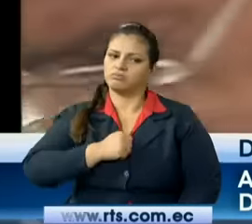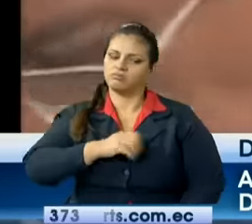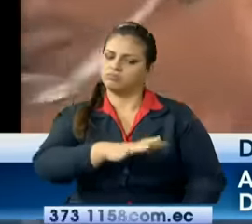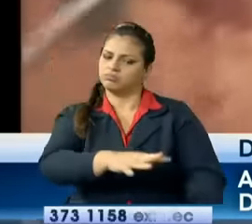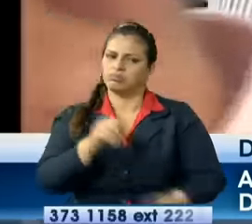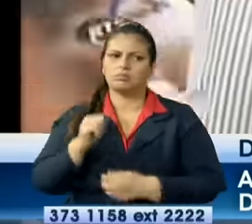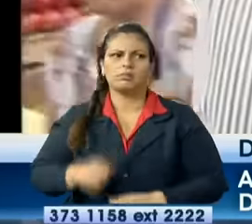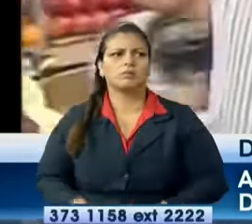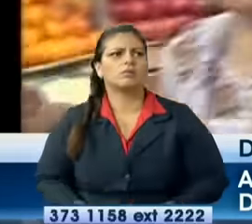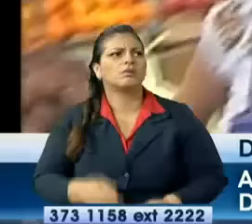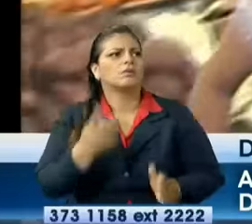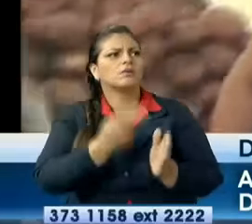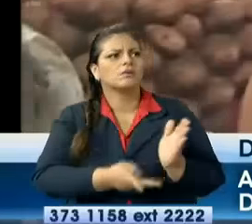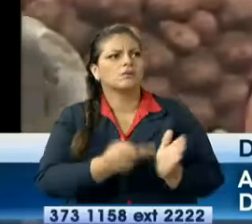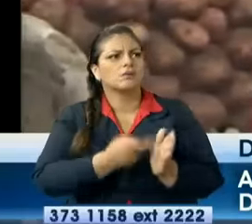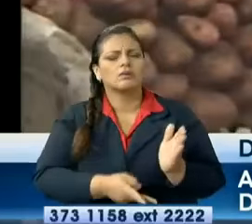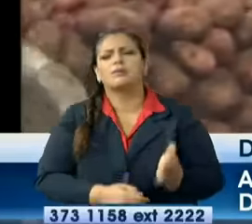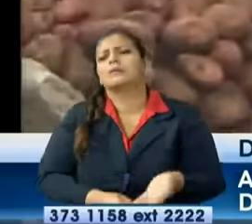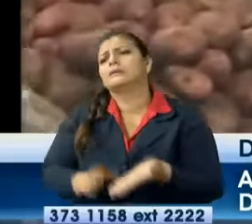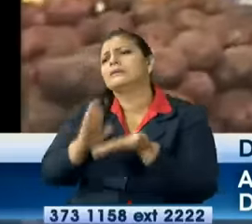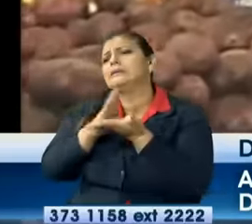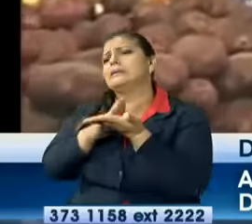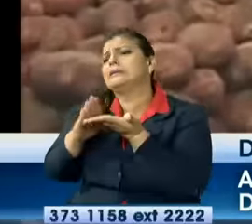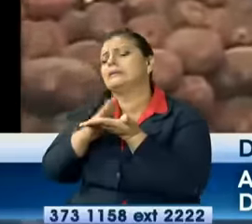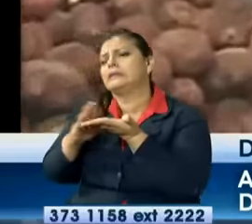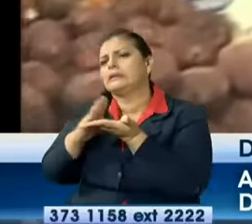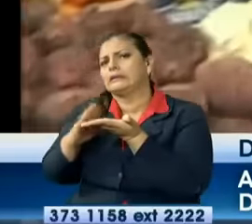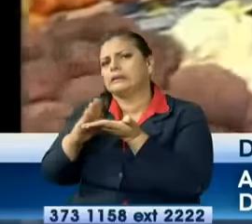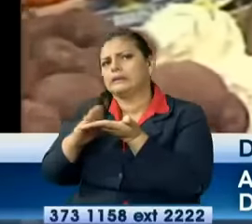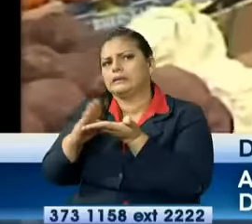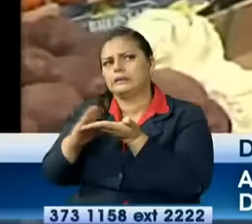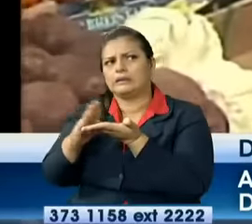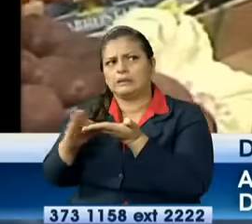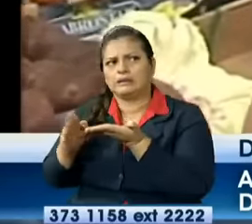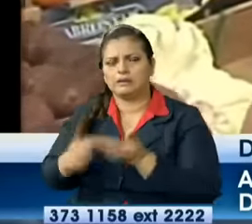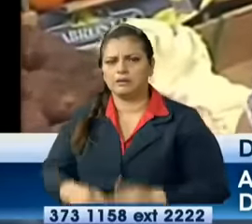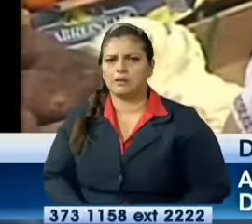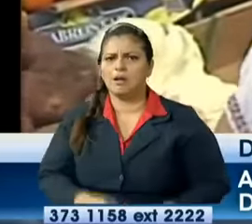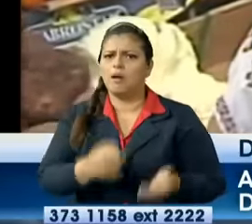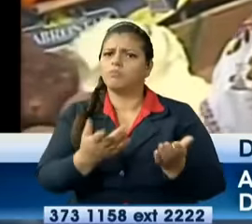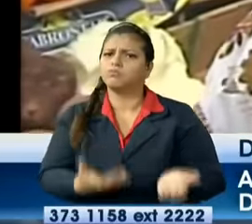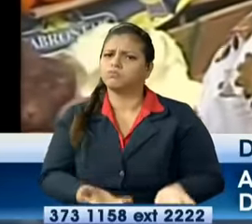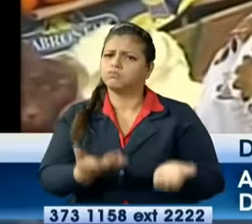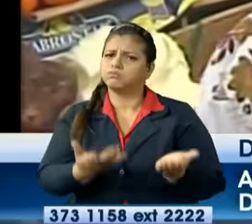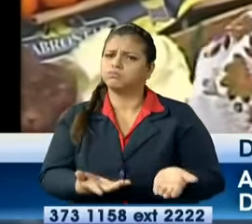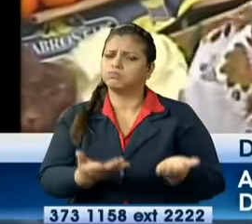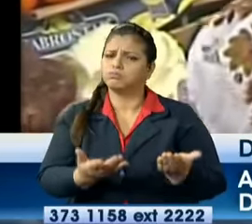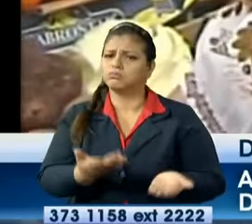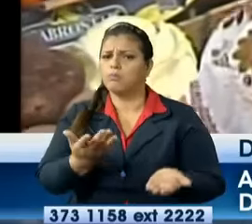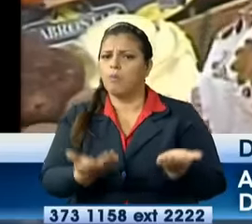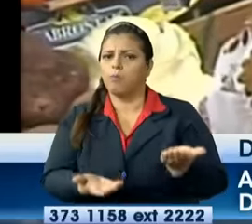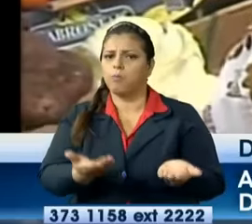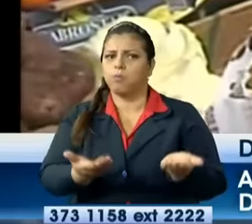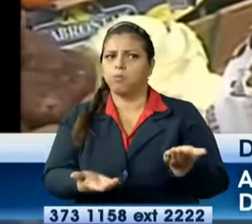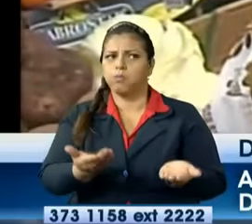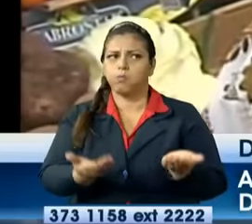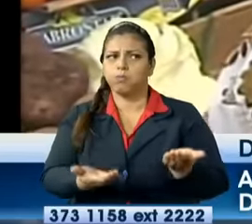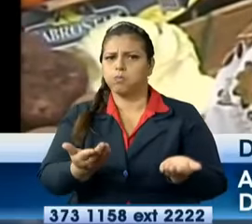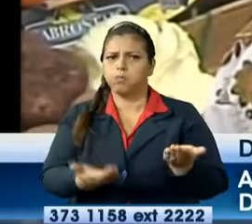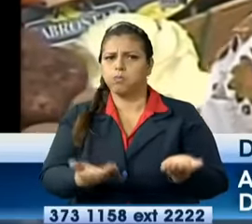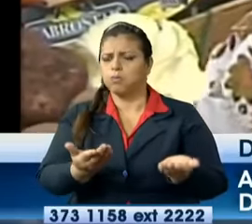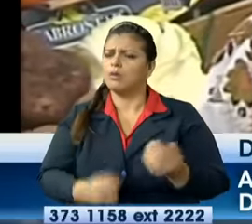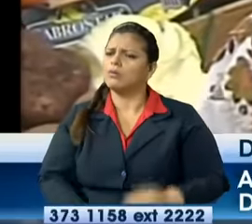pasó? Bueno, disculpe, en primer lugar, yo en esa balancita le ocupo por 25